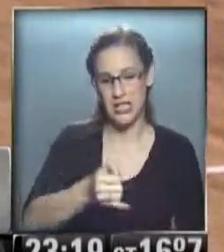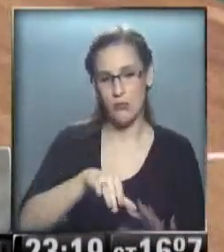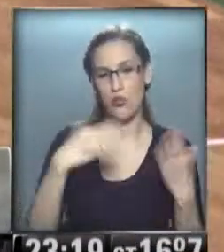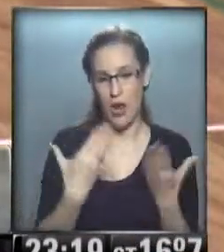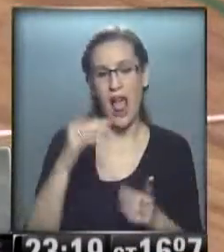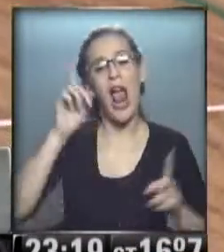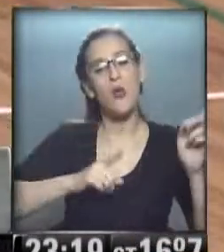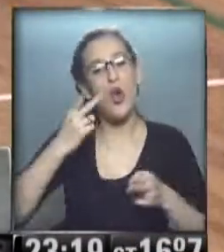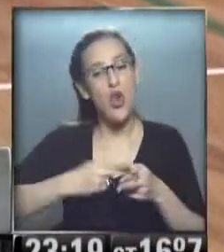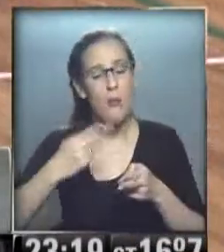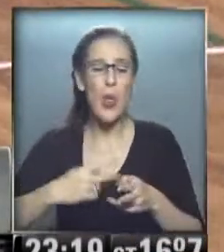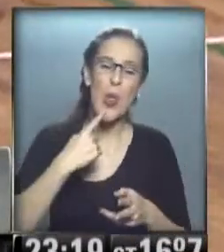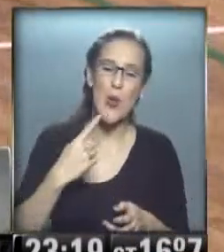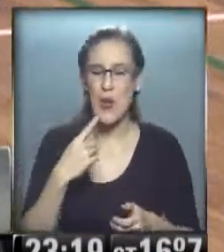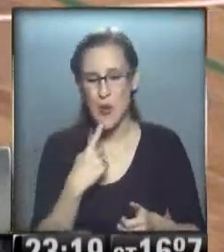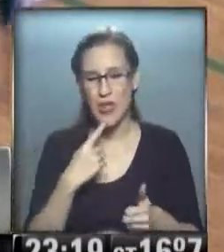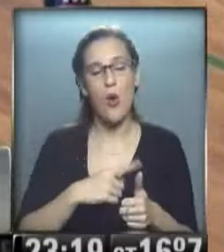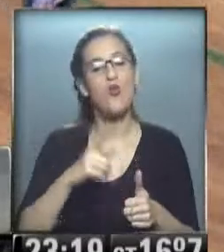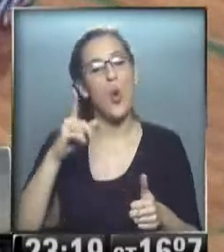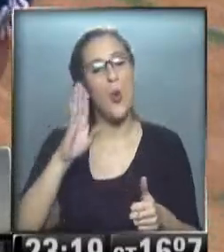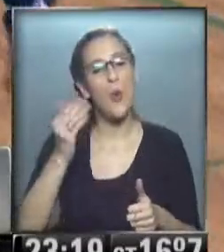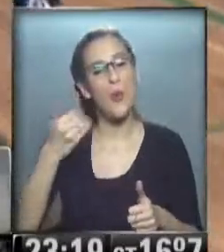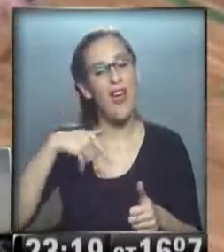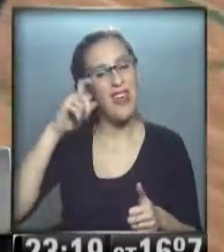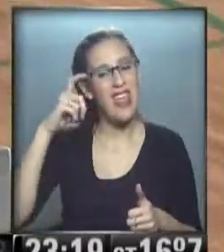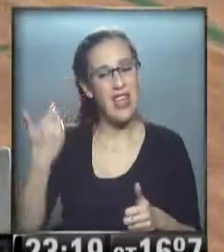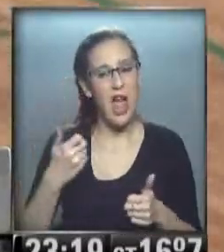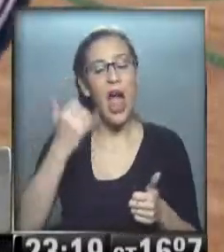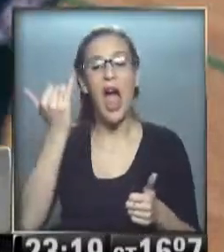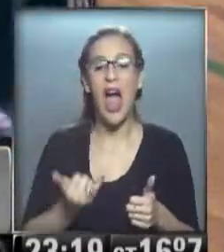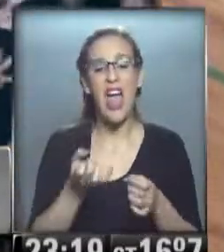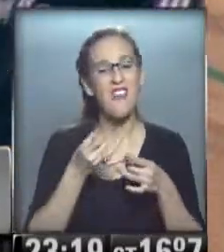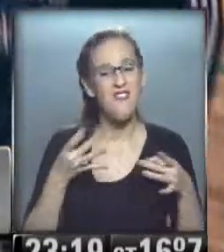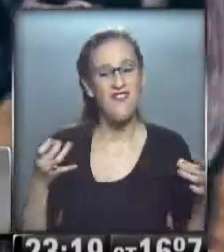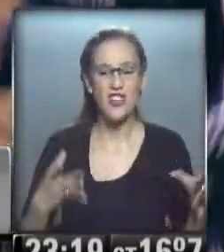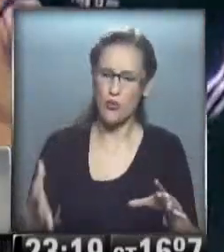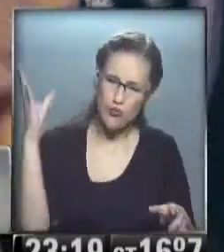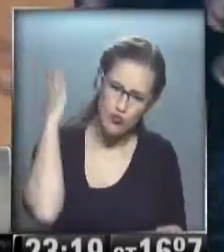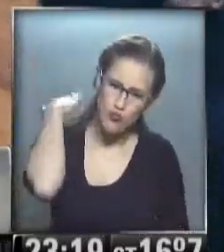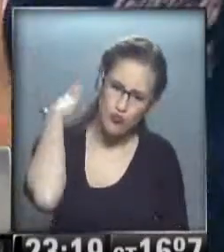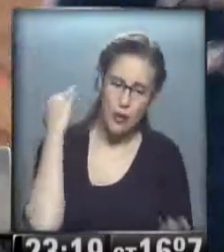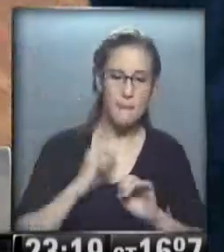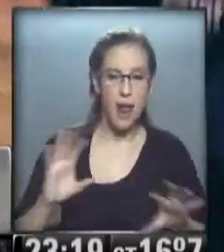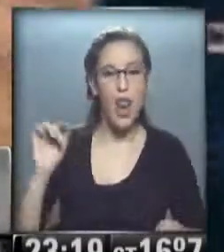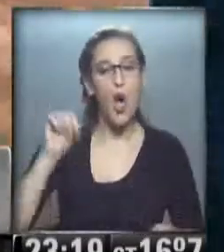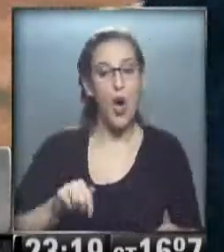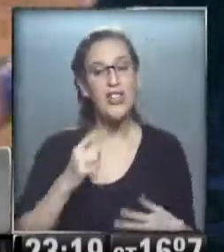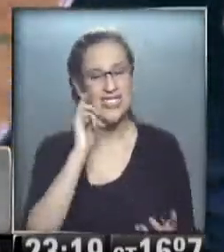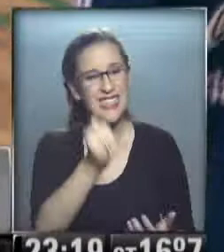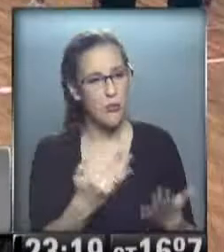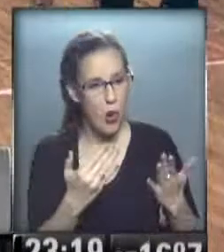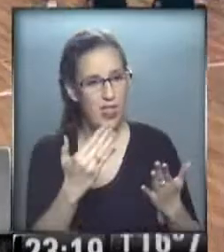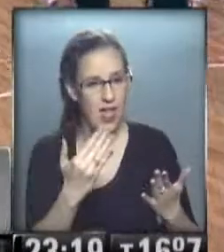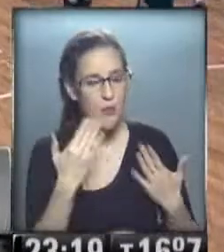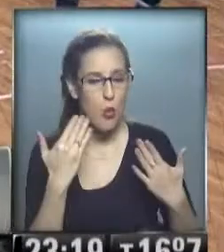allí, están en duda. Uno es el de Ever Banega, tiene una infracción broncopulmonar. Hoy le dieron el alta para que juegue el último